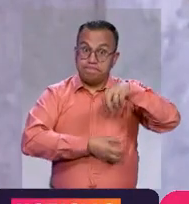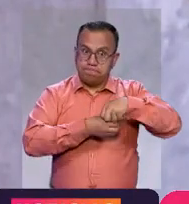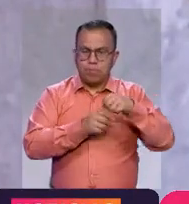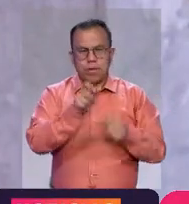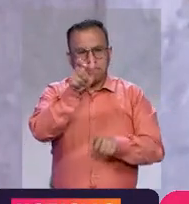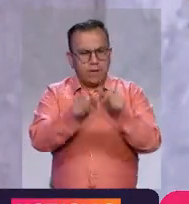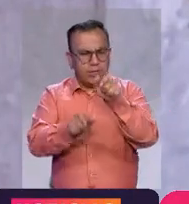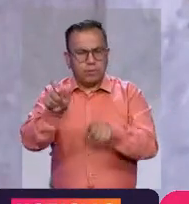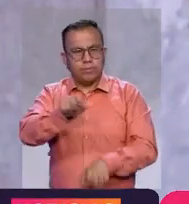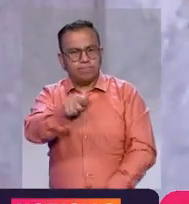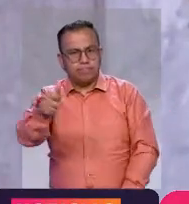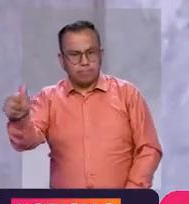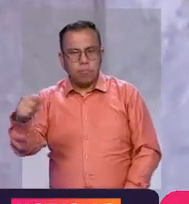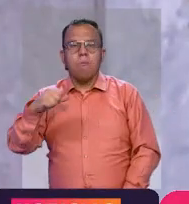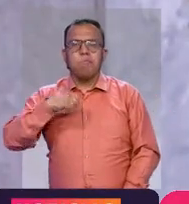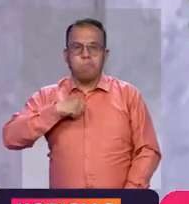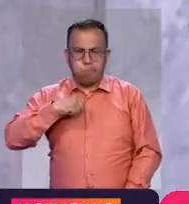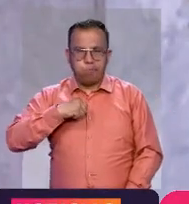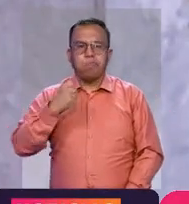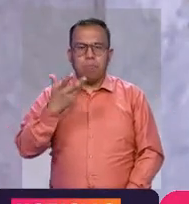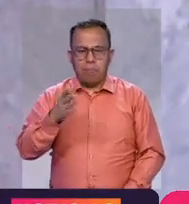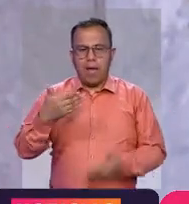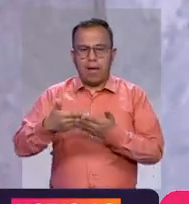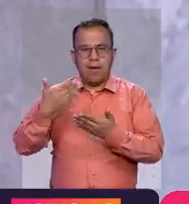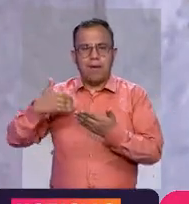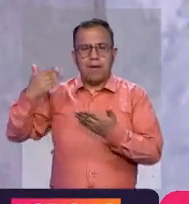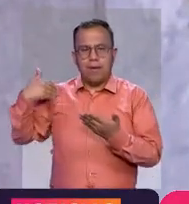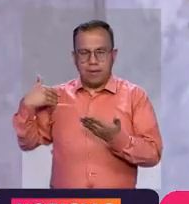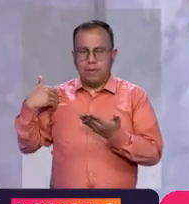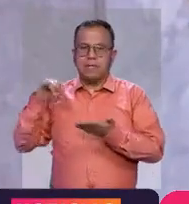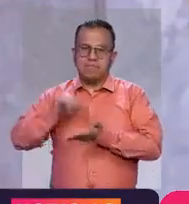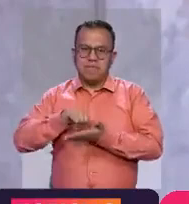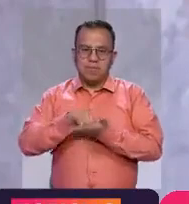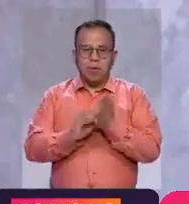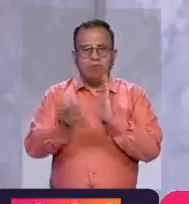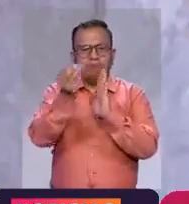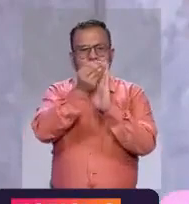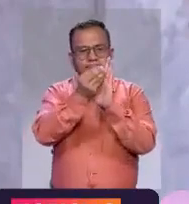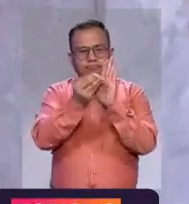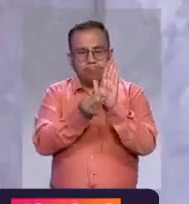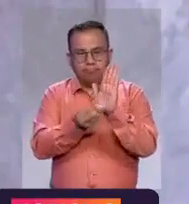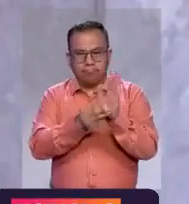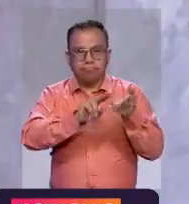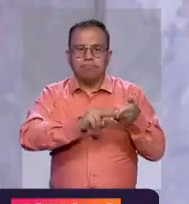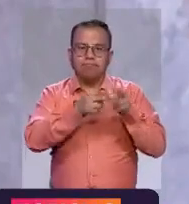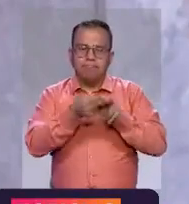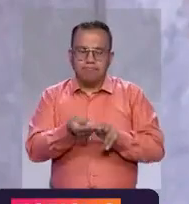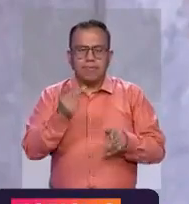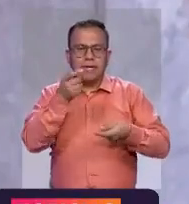otras personas tienen antecedentes o anotaciones relacionados también con el tráfico de armas de fuego.